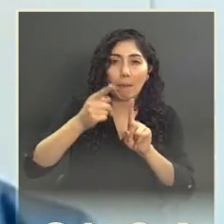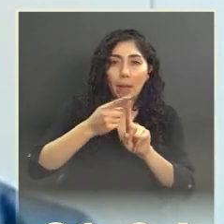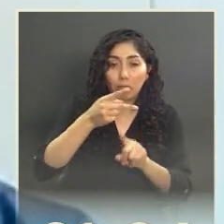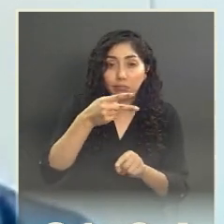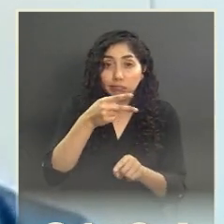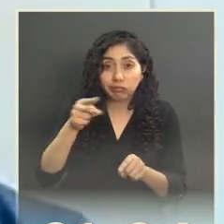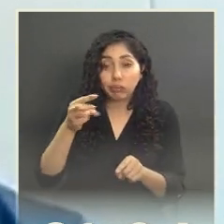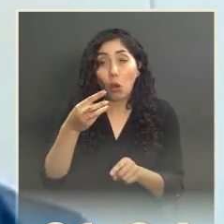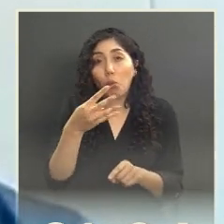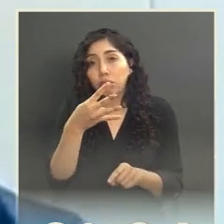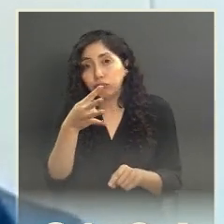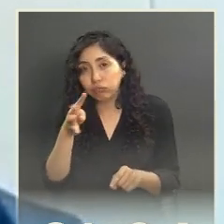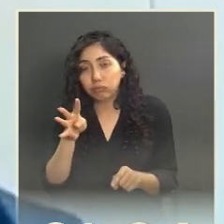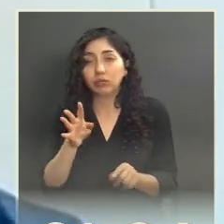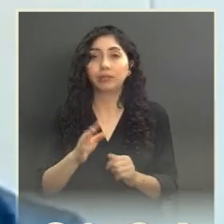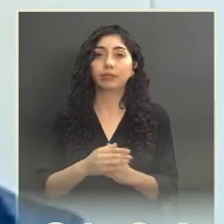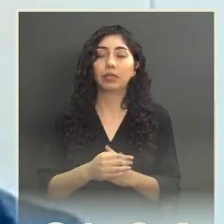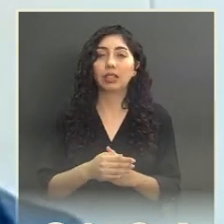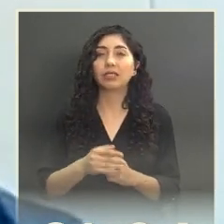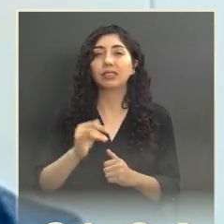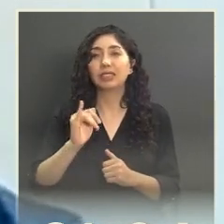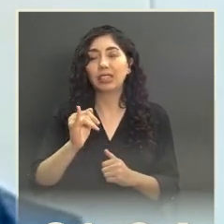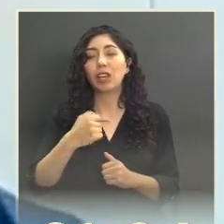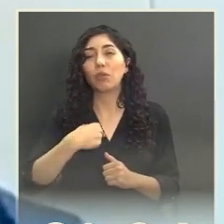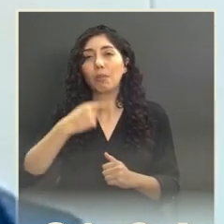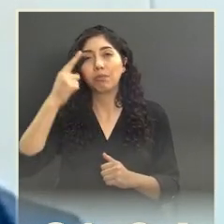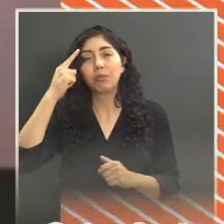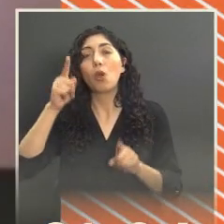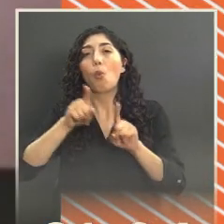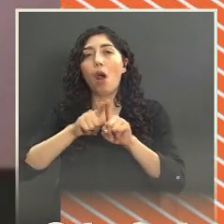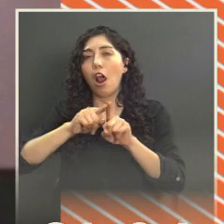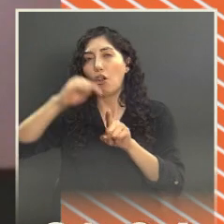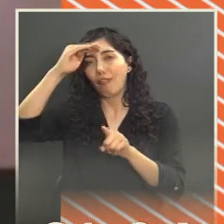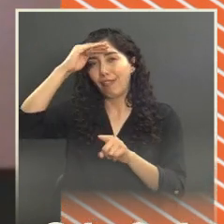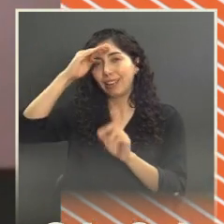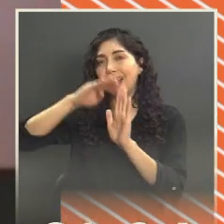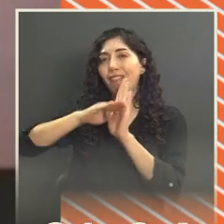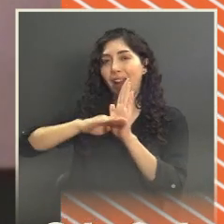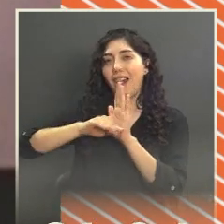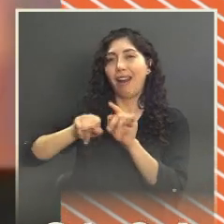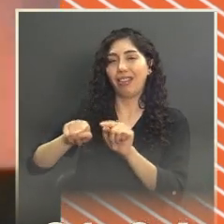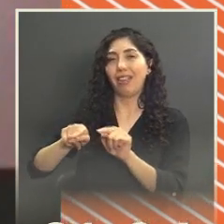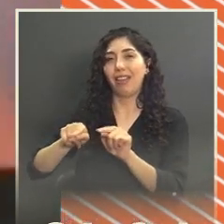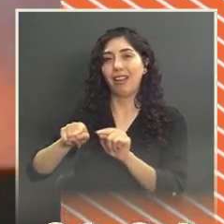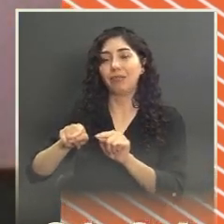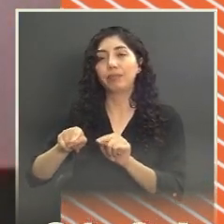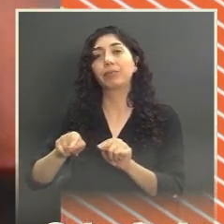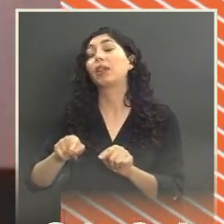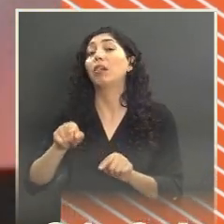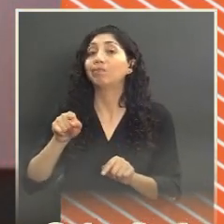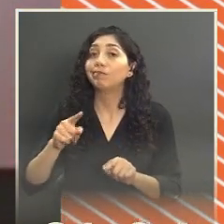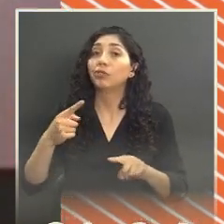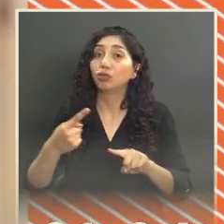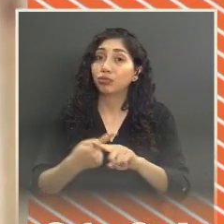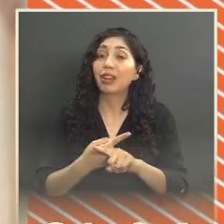va a bajar un poco a lo mejor la encuesta. Puede ser esta semana o la próxima. Nuevo revés de Parisi en la justicia que